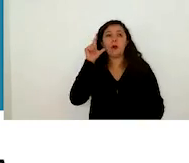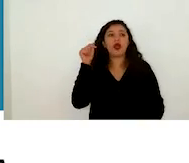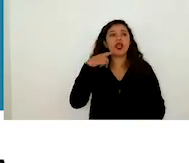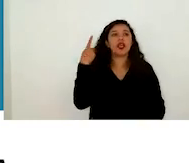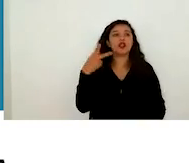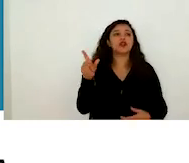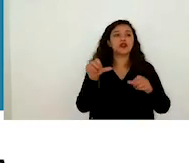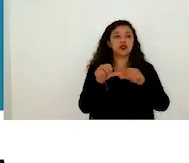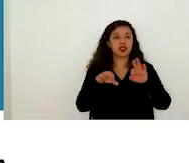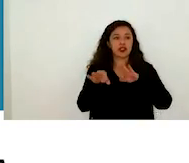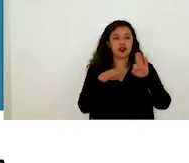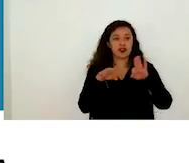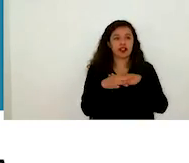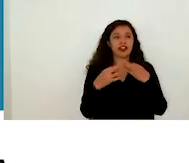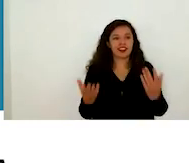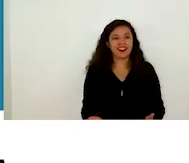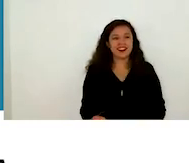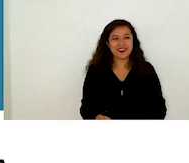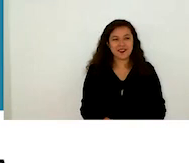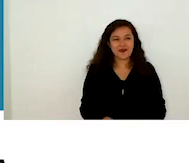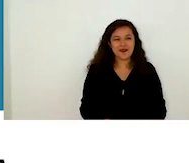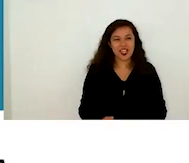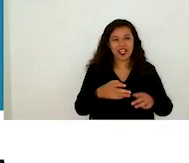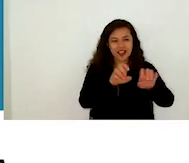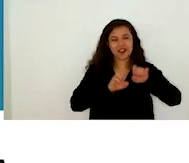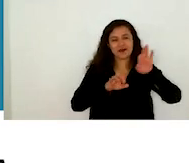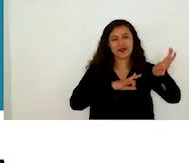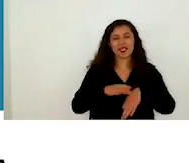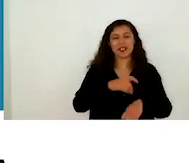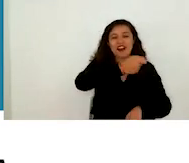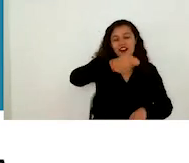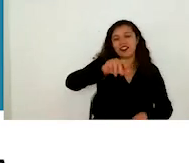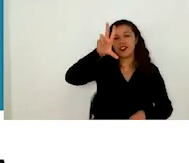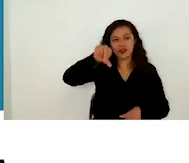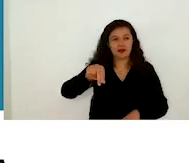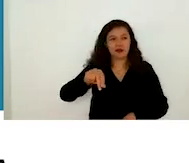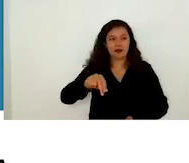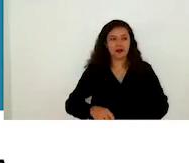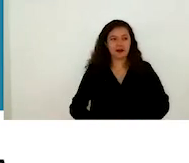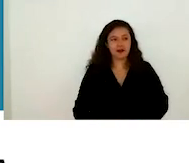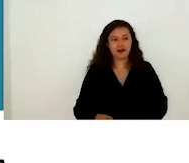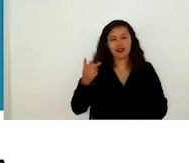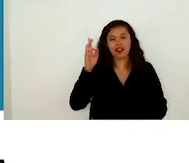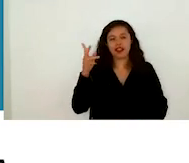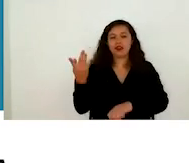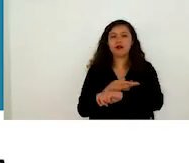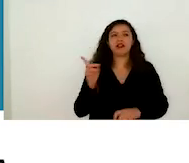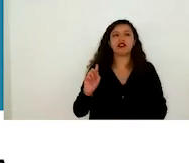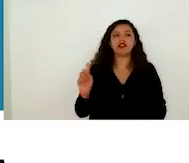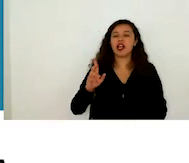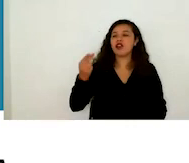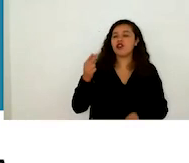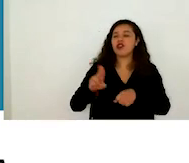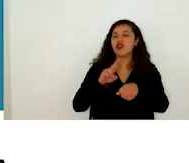área laboral si no saluden al equipo de trabajo todas las personas que ustedes con las que ustedes pasan y están habitados saludar